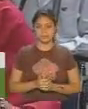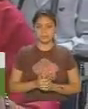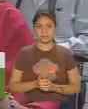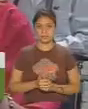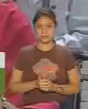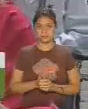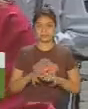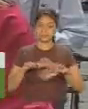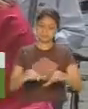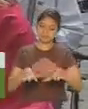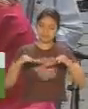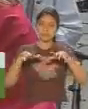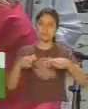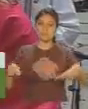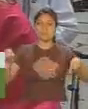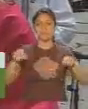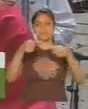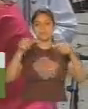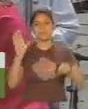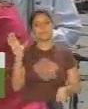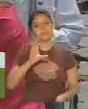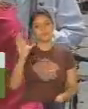Banda Marcial de Caracas.